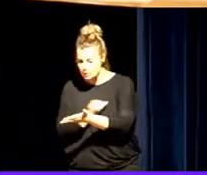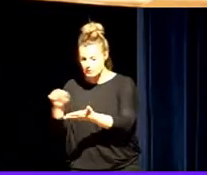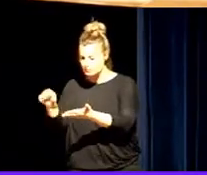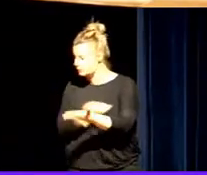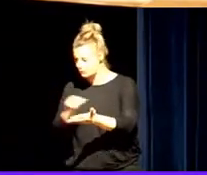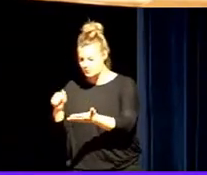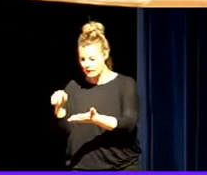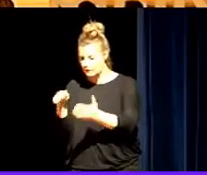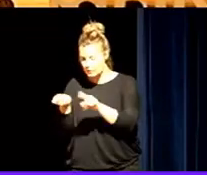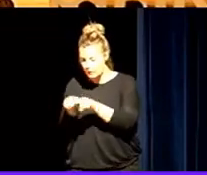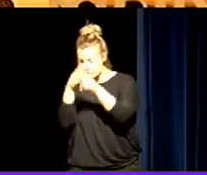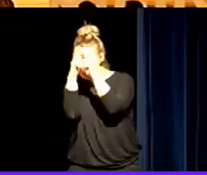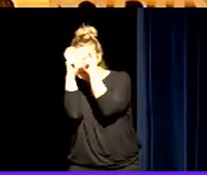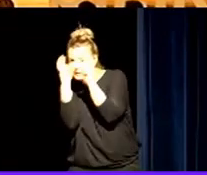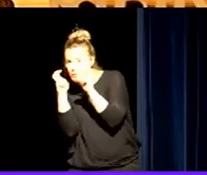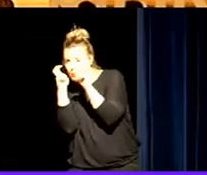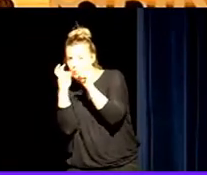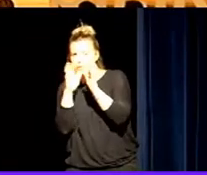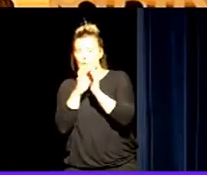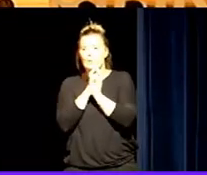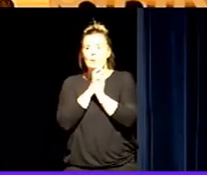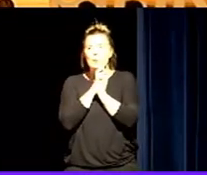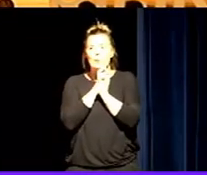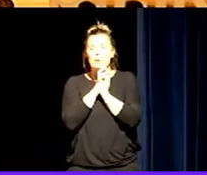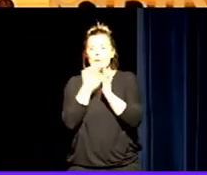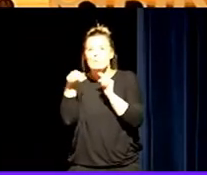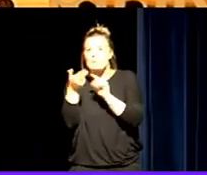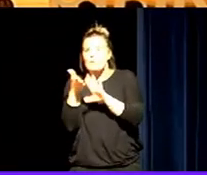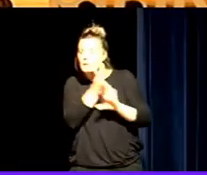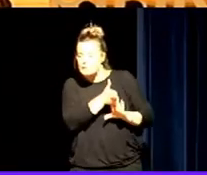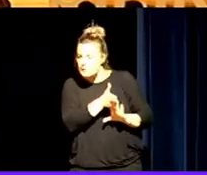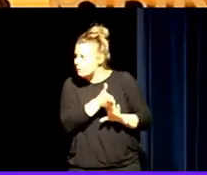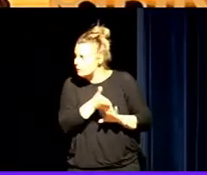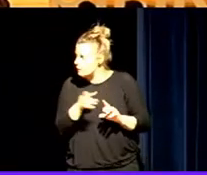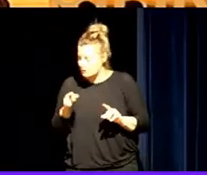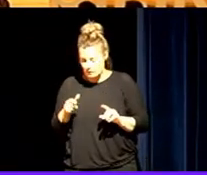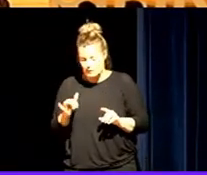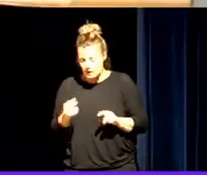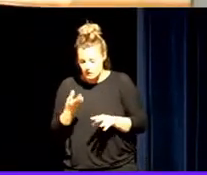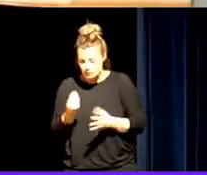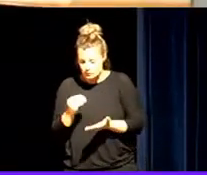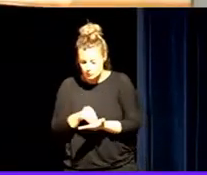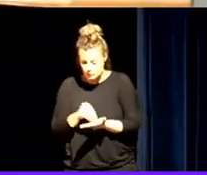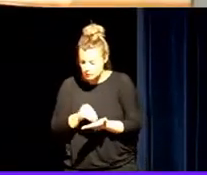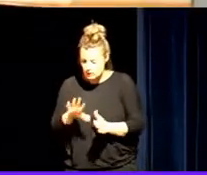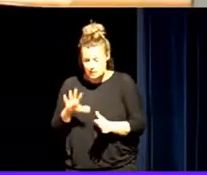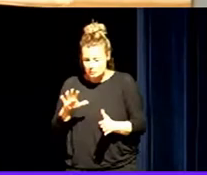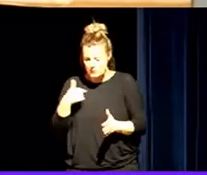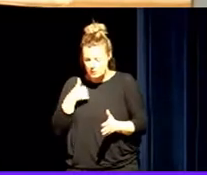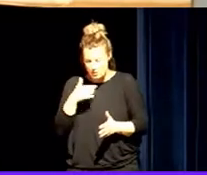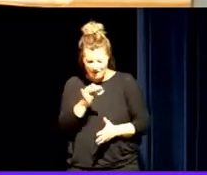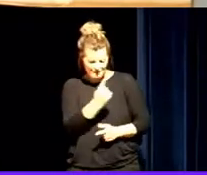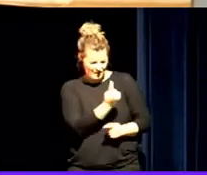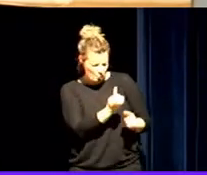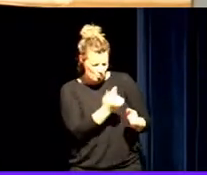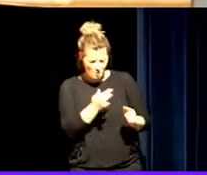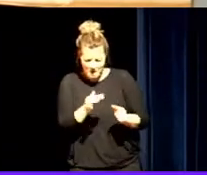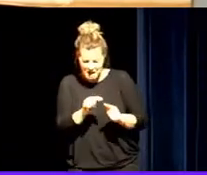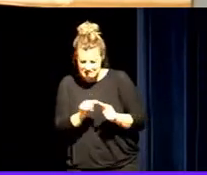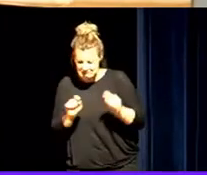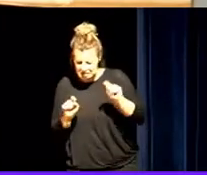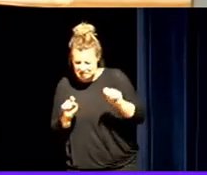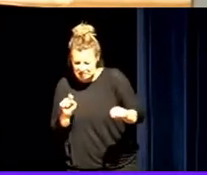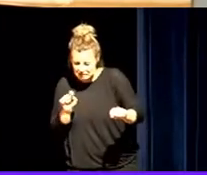¿no? Y luego, bueno, hay muchos. Yo no me sé todo, pero la F1 con nuestro, ya,